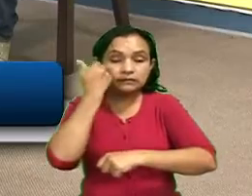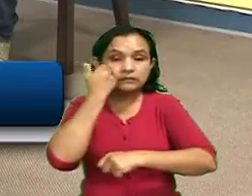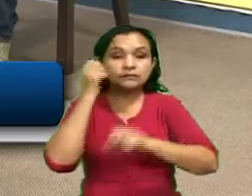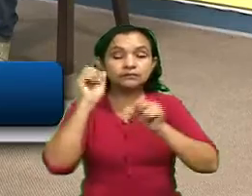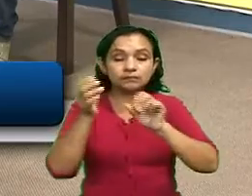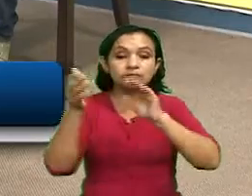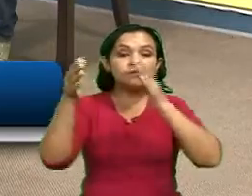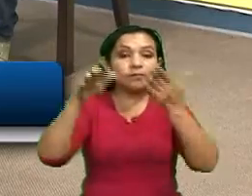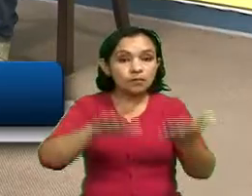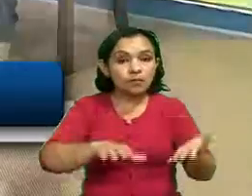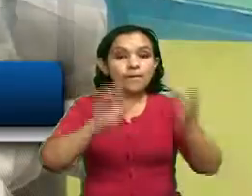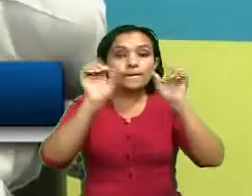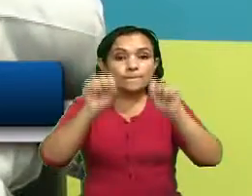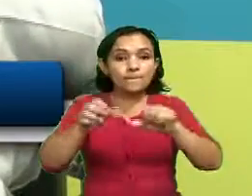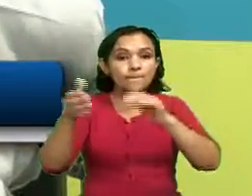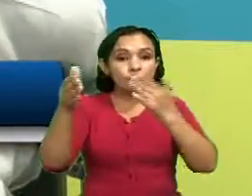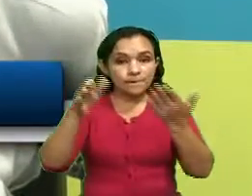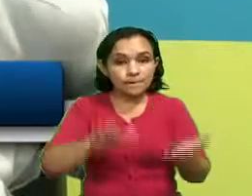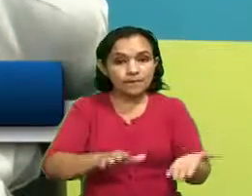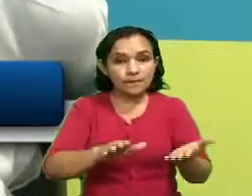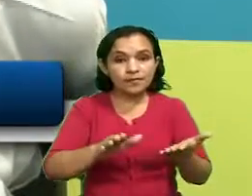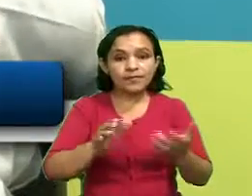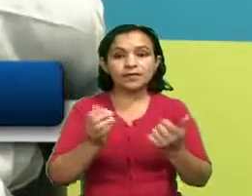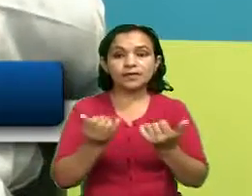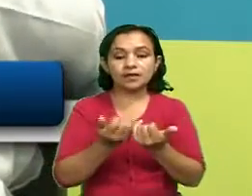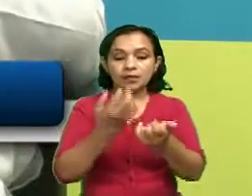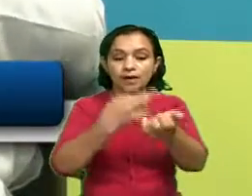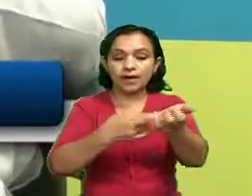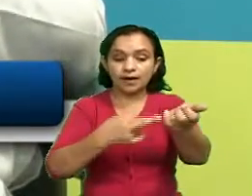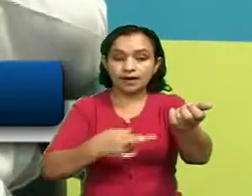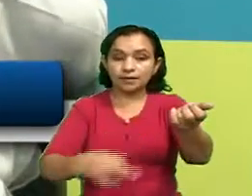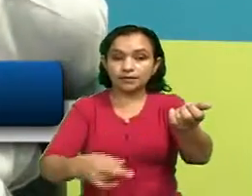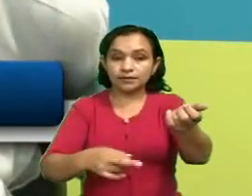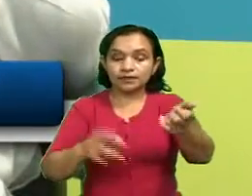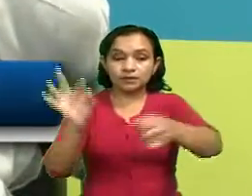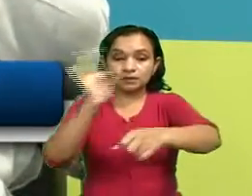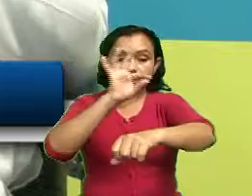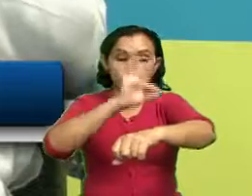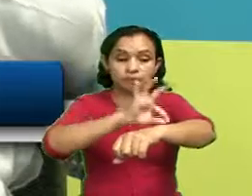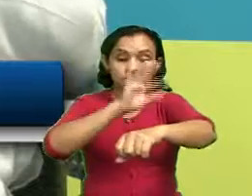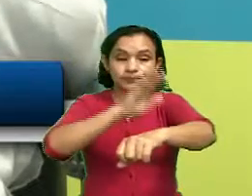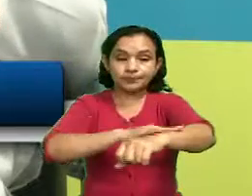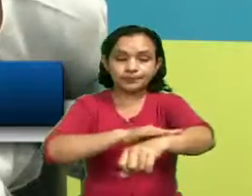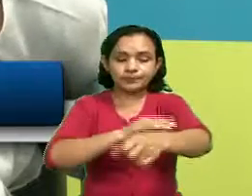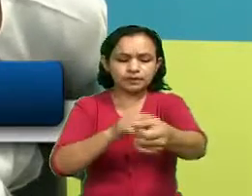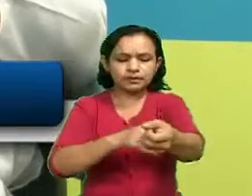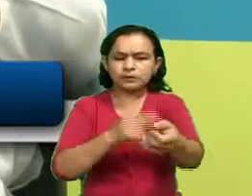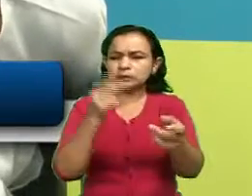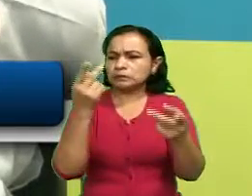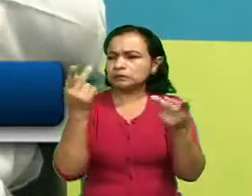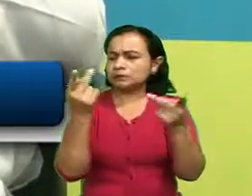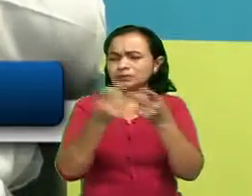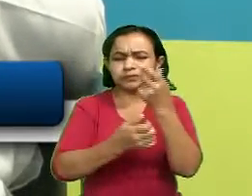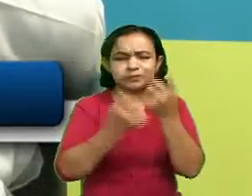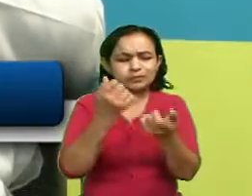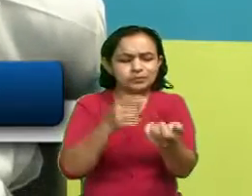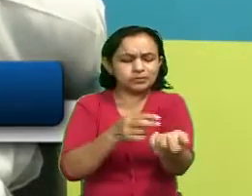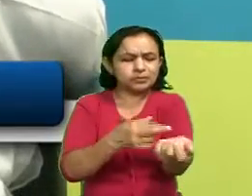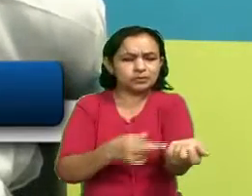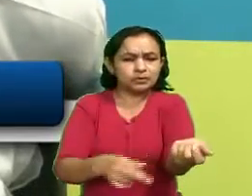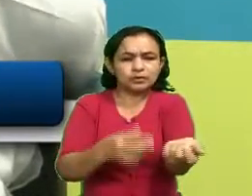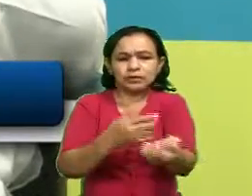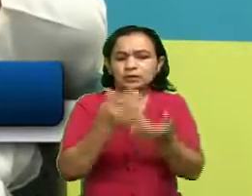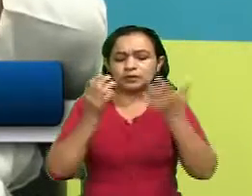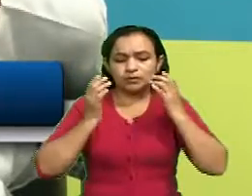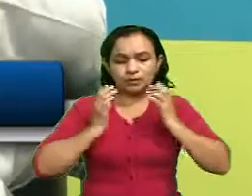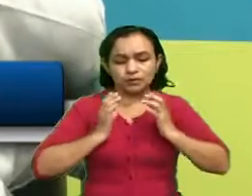dengue mata. A través del sistema circulatorio, ¿verdad?, porque es un virus, él hace muchos estragos en nuestro organismo. Hay afectaciones